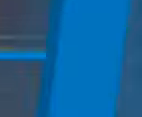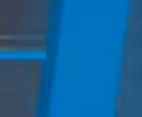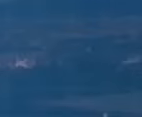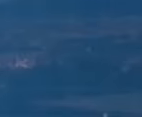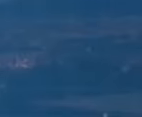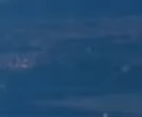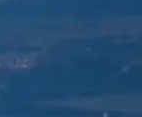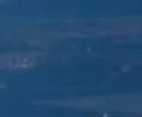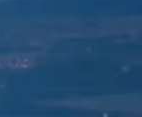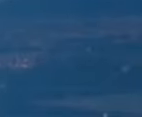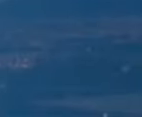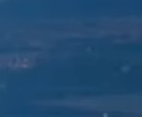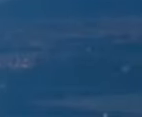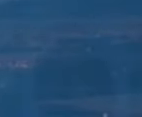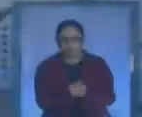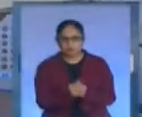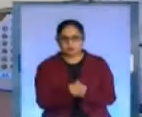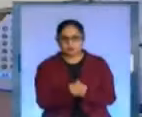iniciamos.